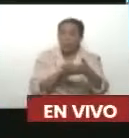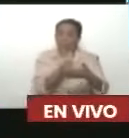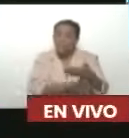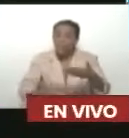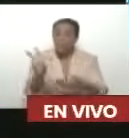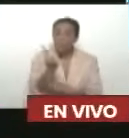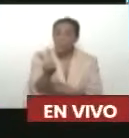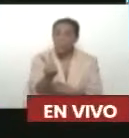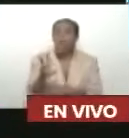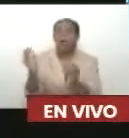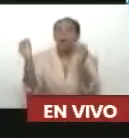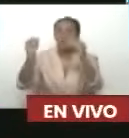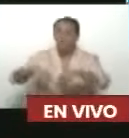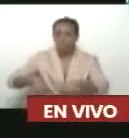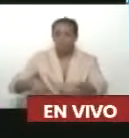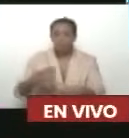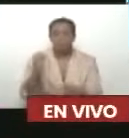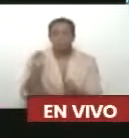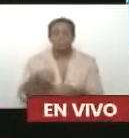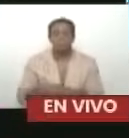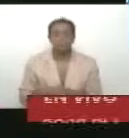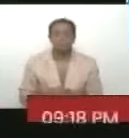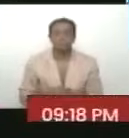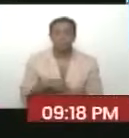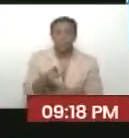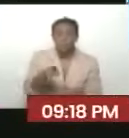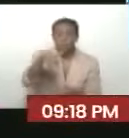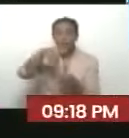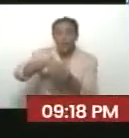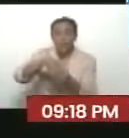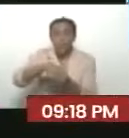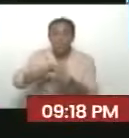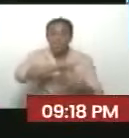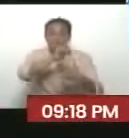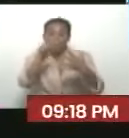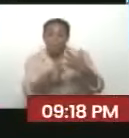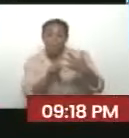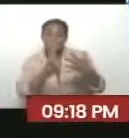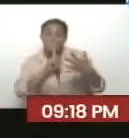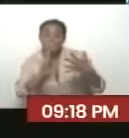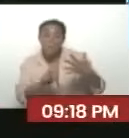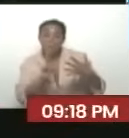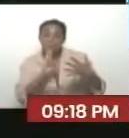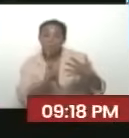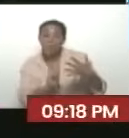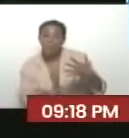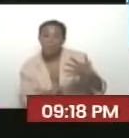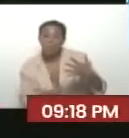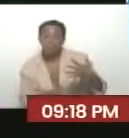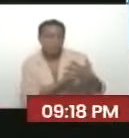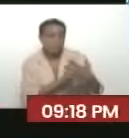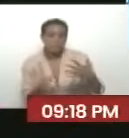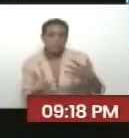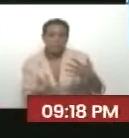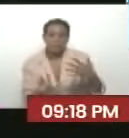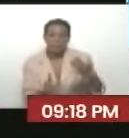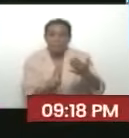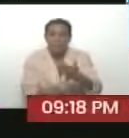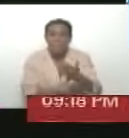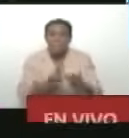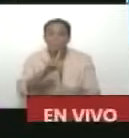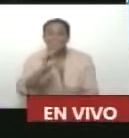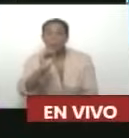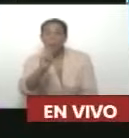de territorio venezolano? ¡Sí! Cuando usted vota ya las 5 preguntas, 5 veces sí, pulsa